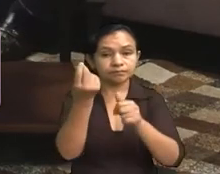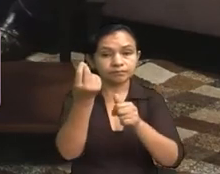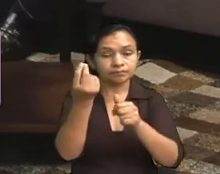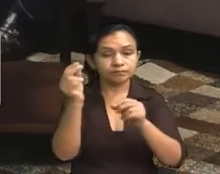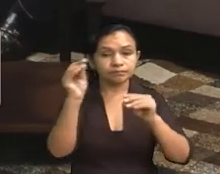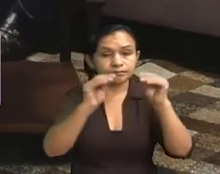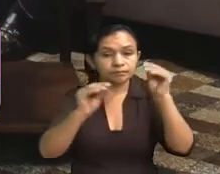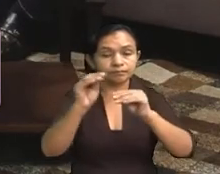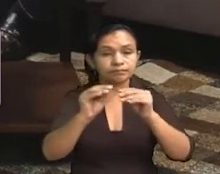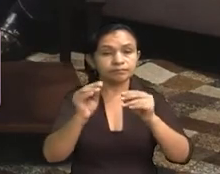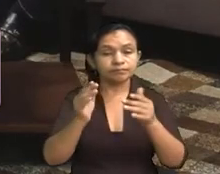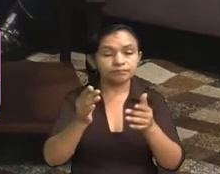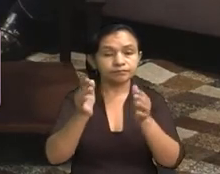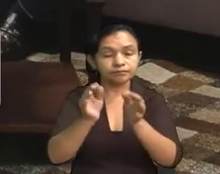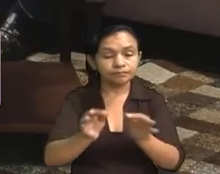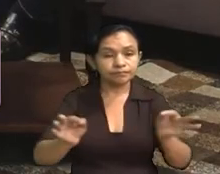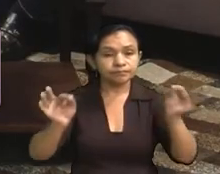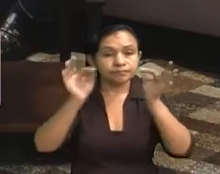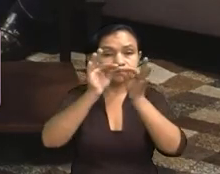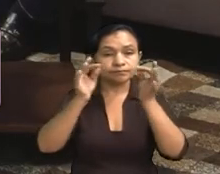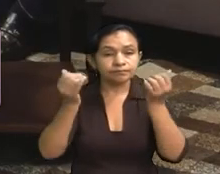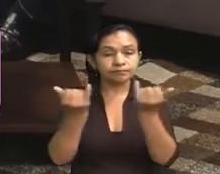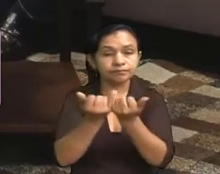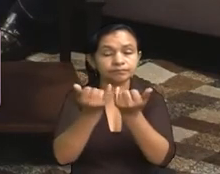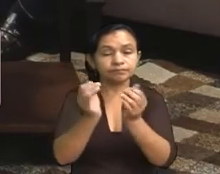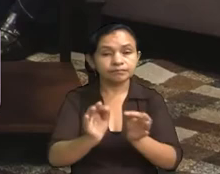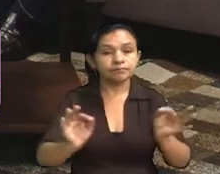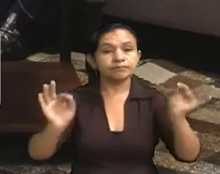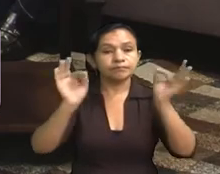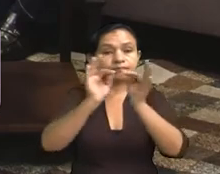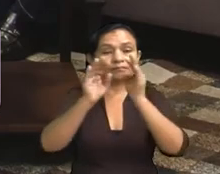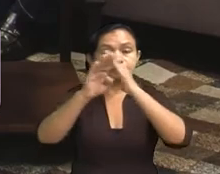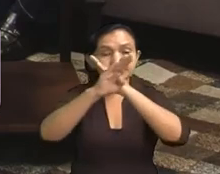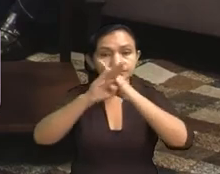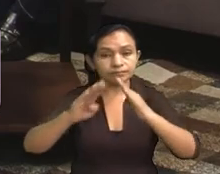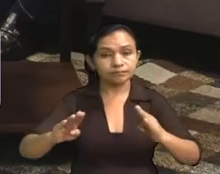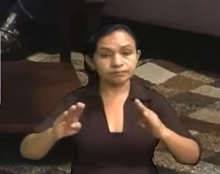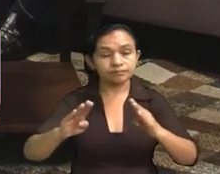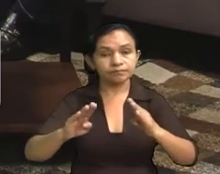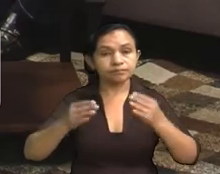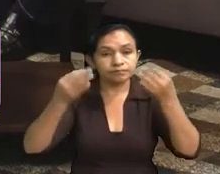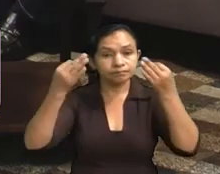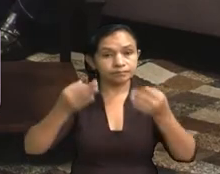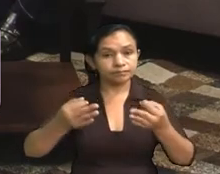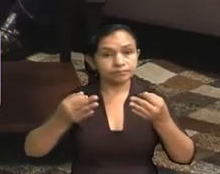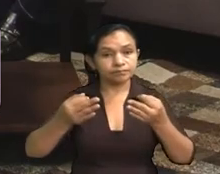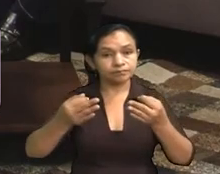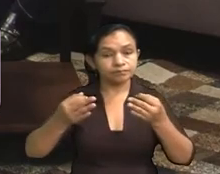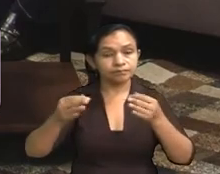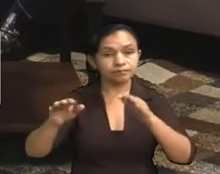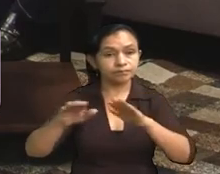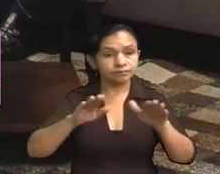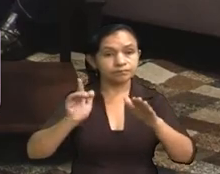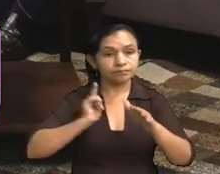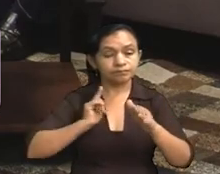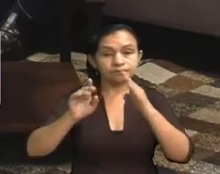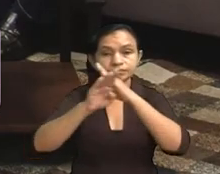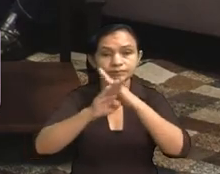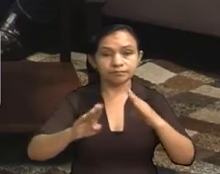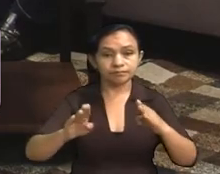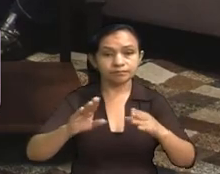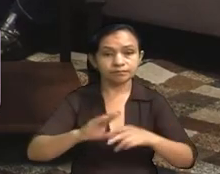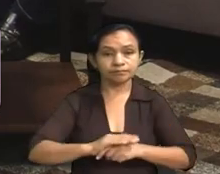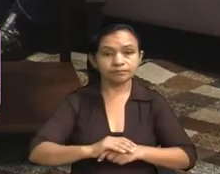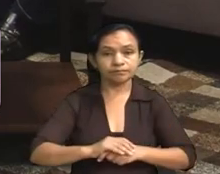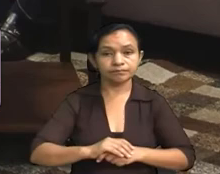que descanse en un pilar primordial, la paz, la estabilidad? No se puede concebir si no hay paz. Un llamado que